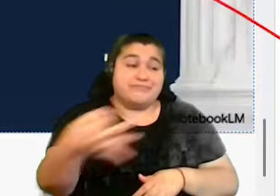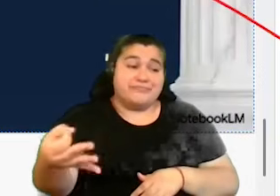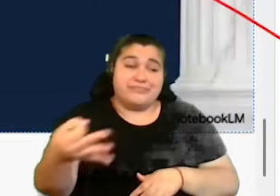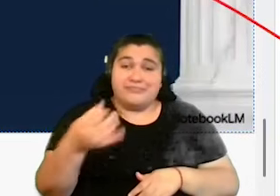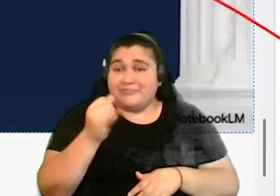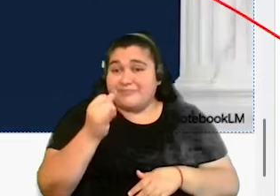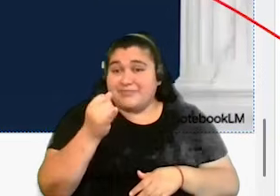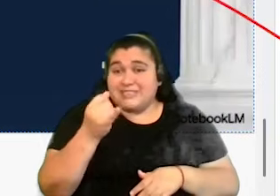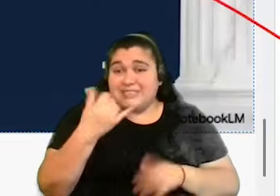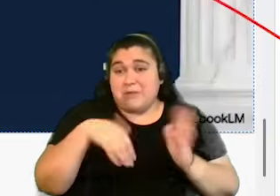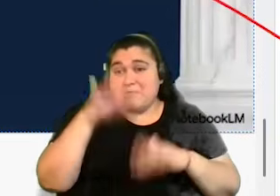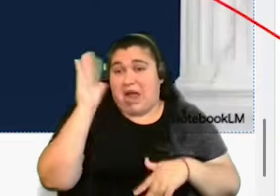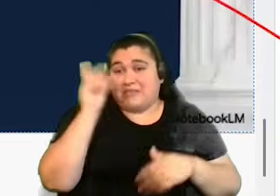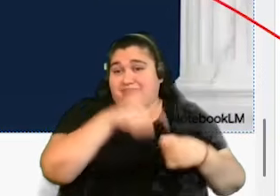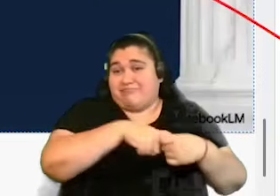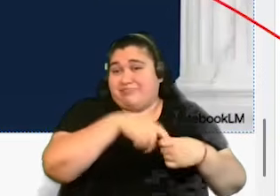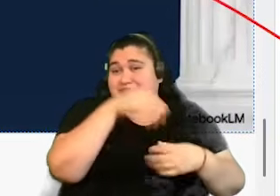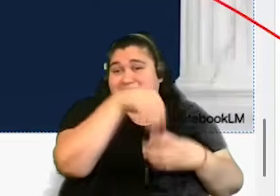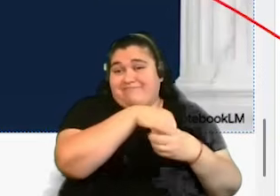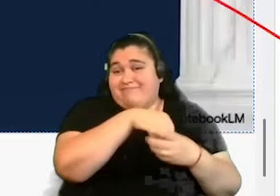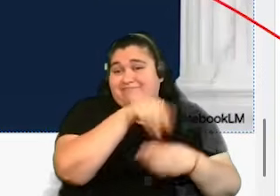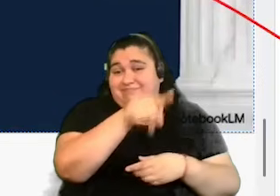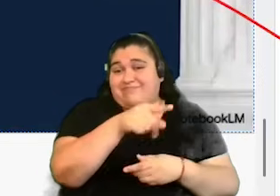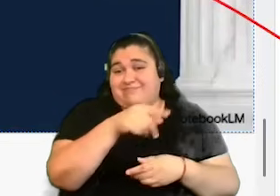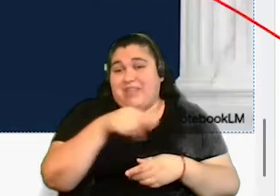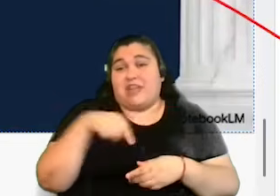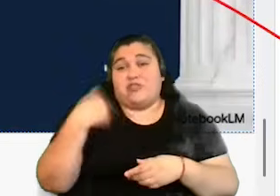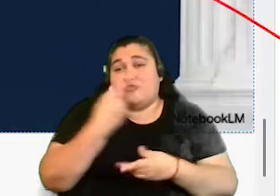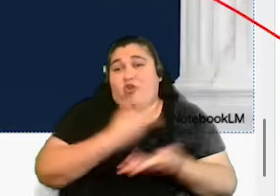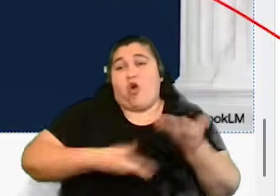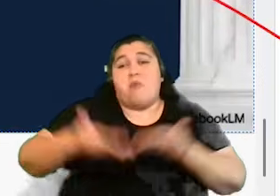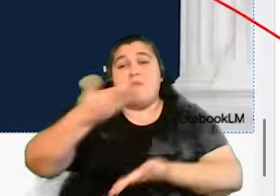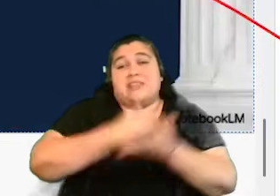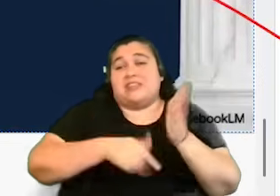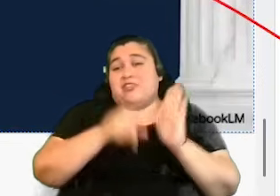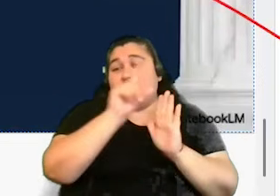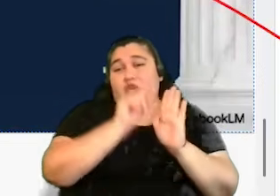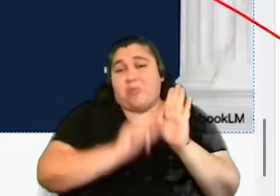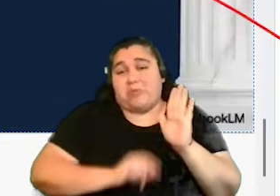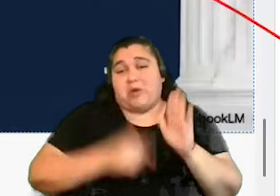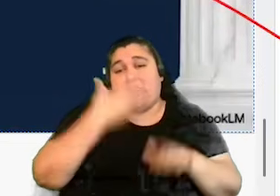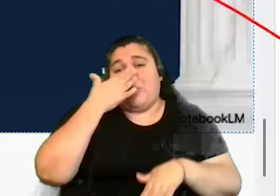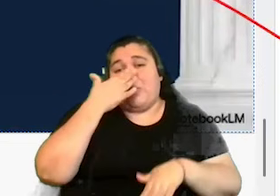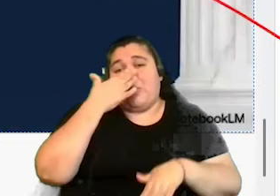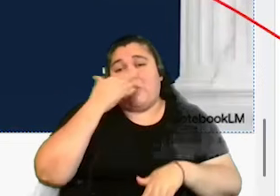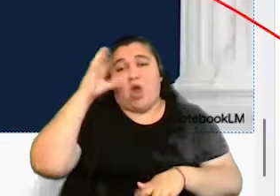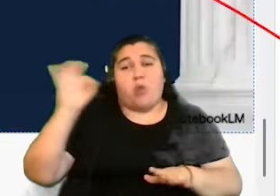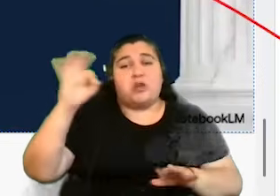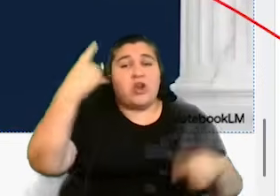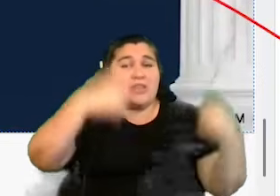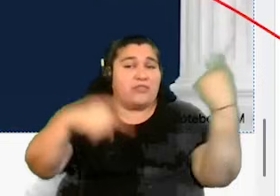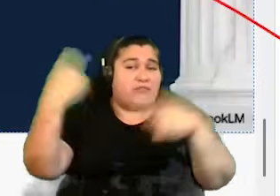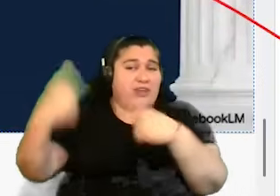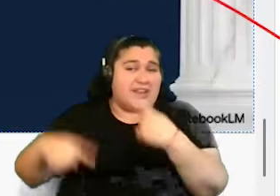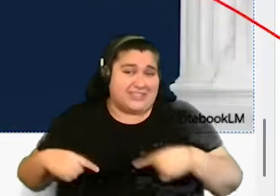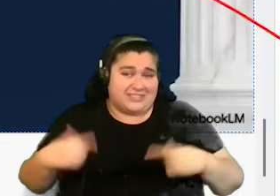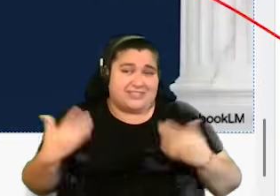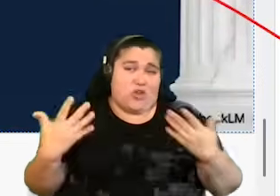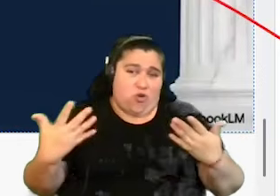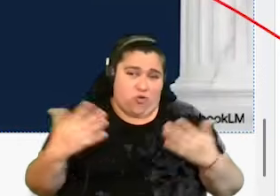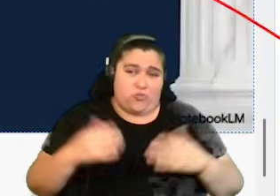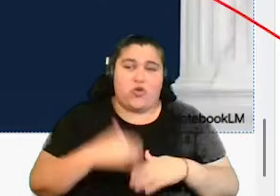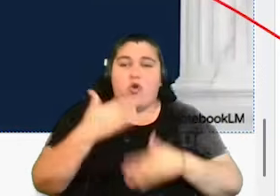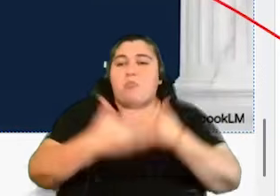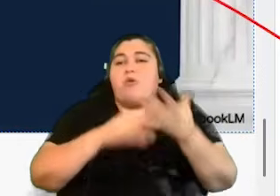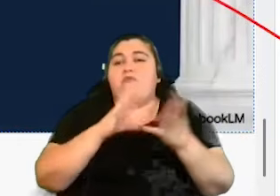grandes contribuyentes, pero bueno, estamos compartiendo la normativa y después son todas apreciaciones que hacen a, como les decía yo, procedimientos de trabajo.